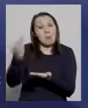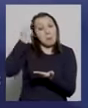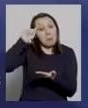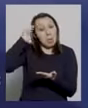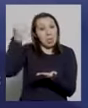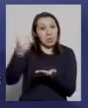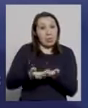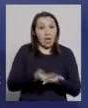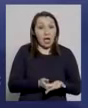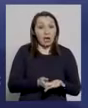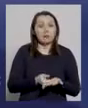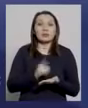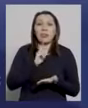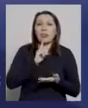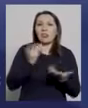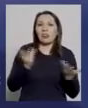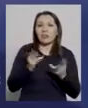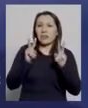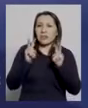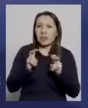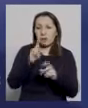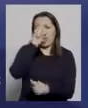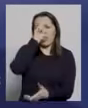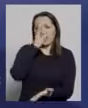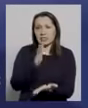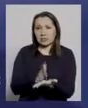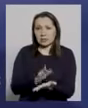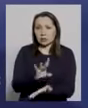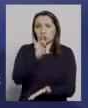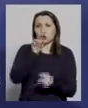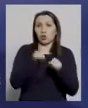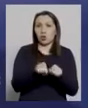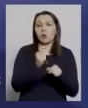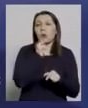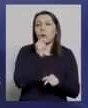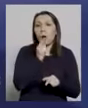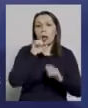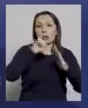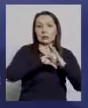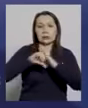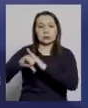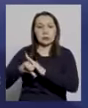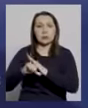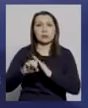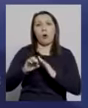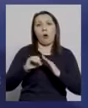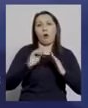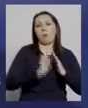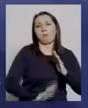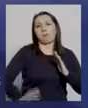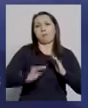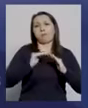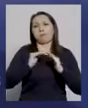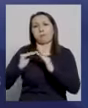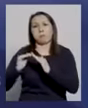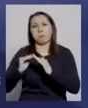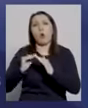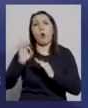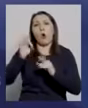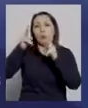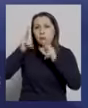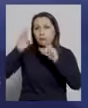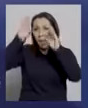todas esas propuestas que tienen que ver con la toma de decisiones con respecto a cuarentenas, hibernación, toque de